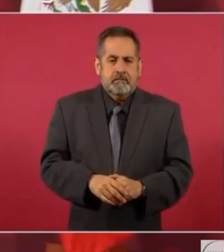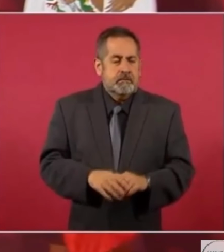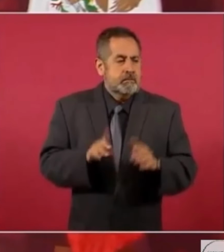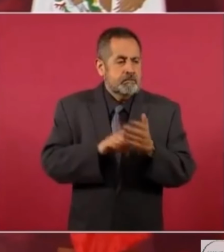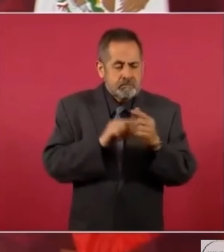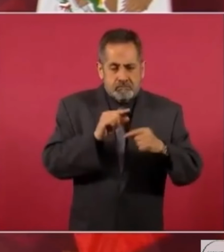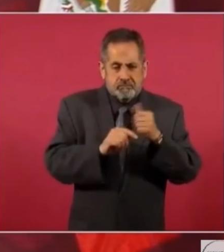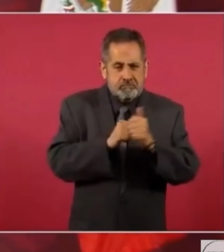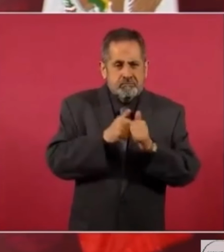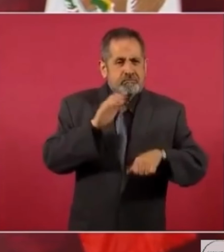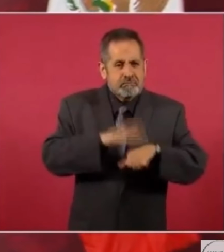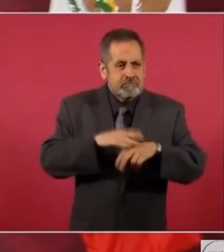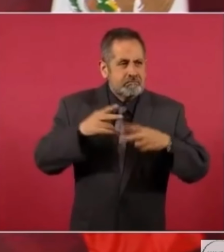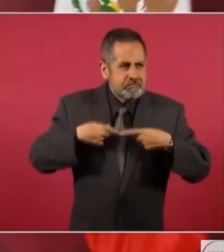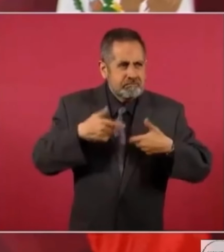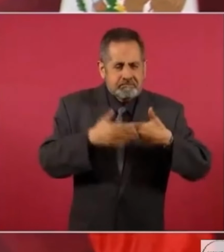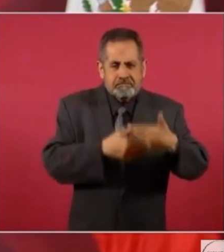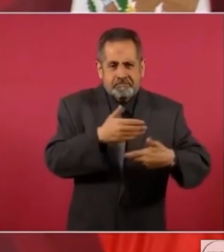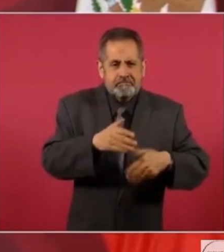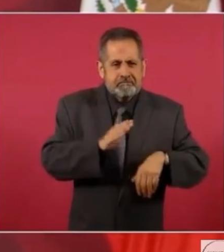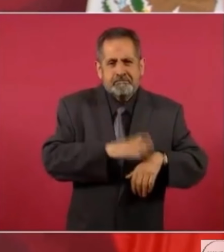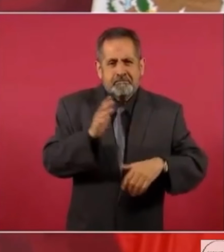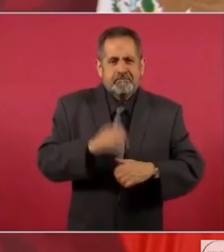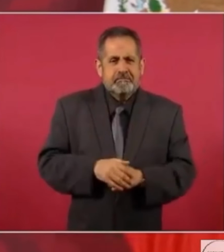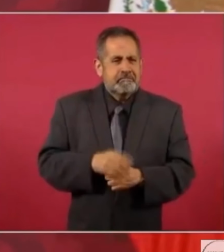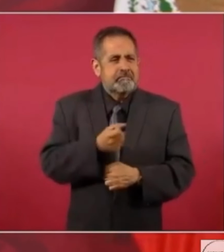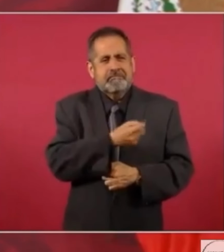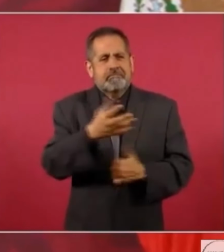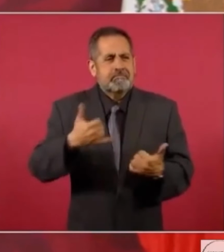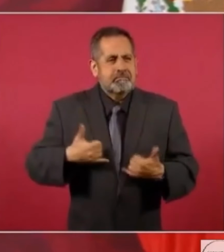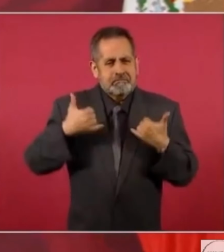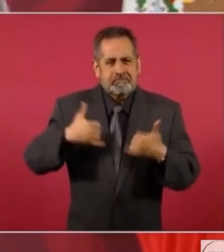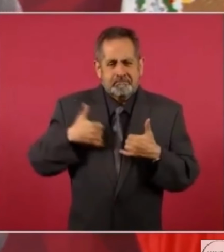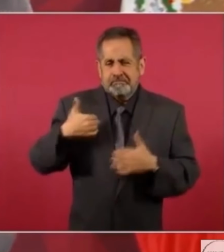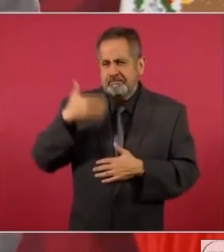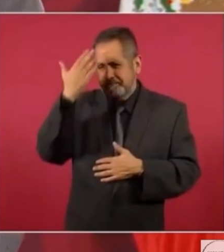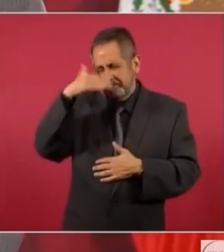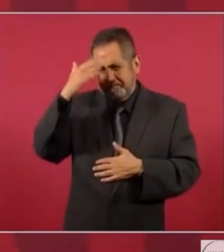concientizándose más gente, sobre todo los jóvenes.